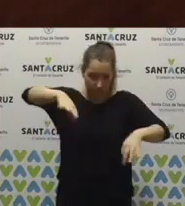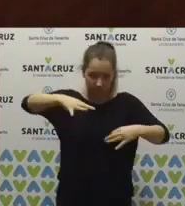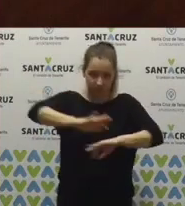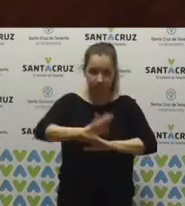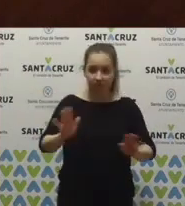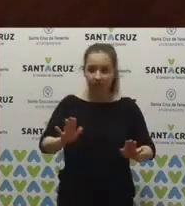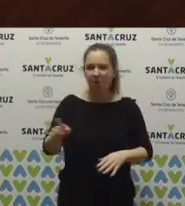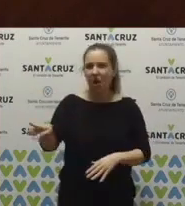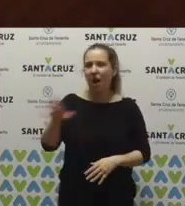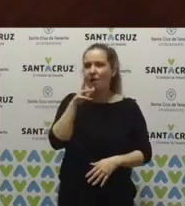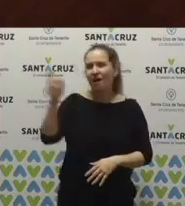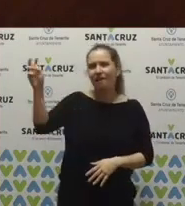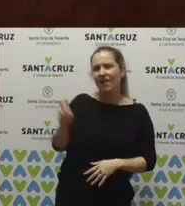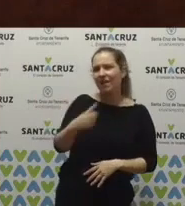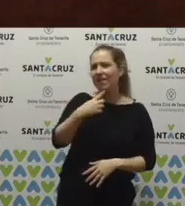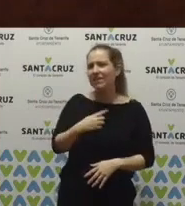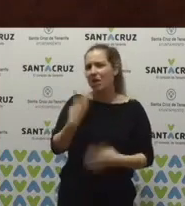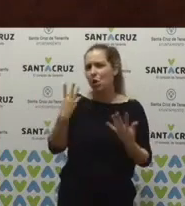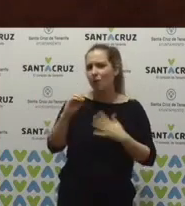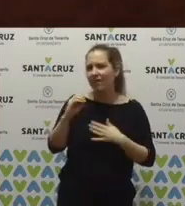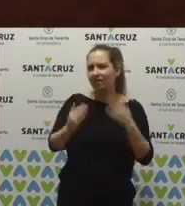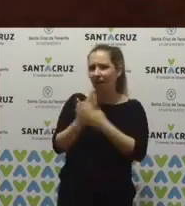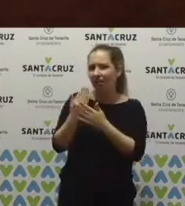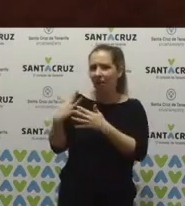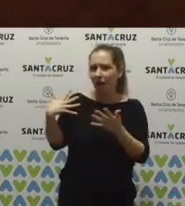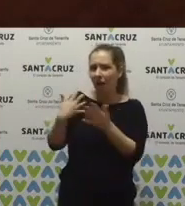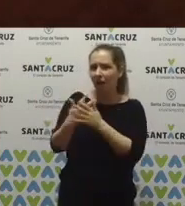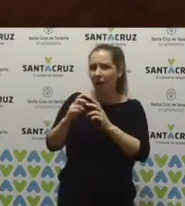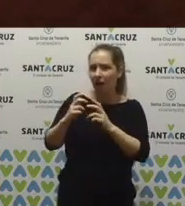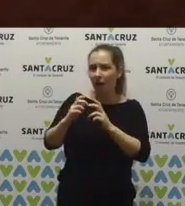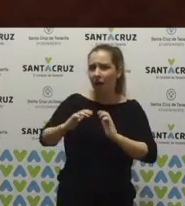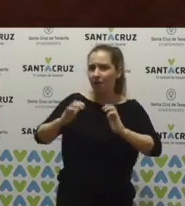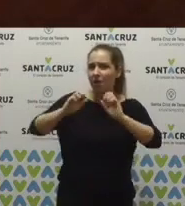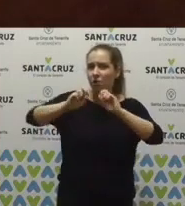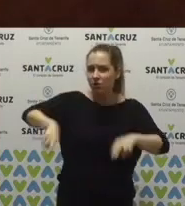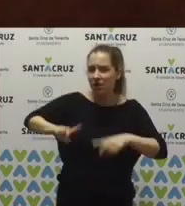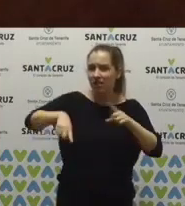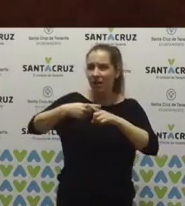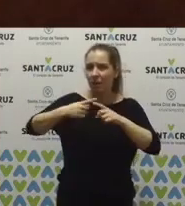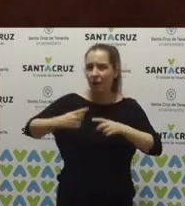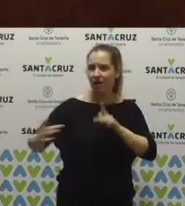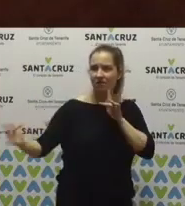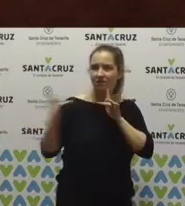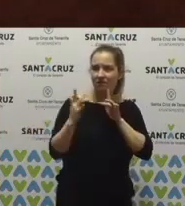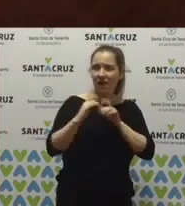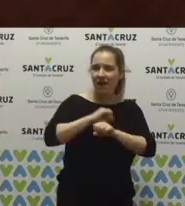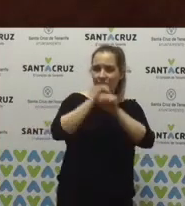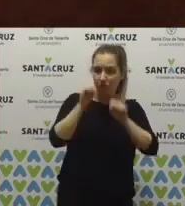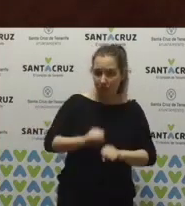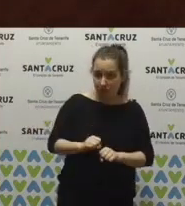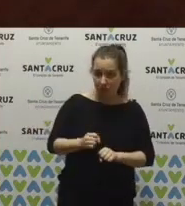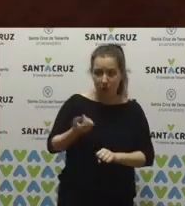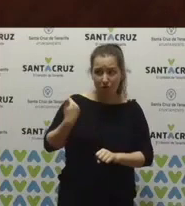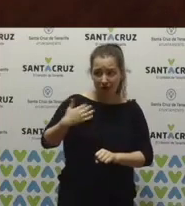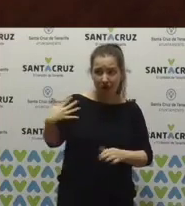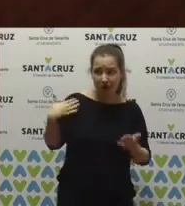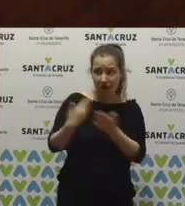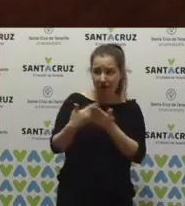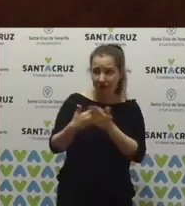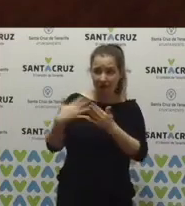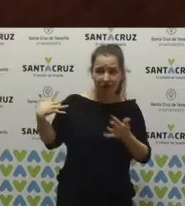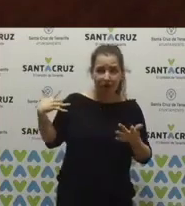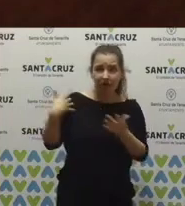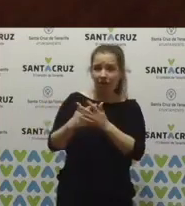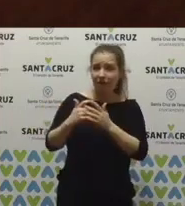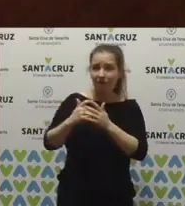simple no mentira que ha estado imposibilidad de conectar con el equipo de gobierno cuando se ha demostrado que hubieron foros y espacios de diálogo con este